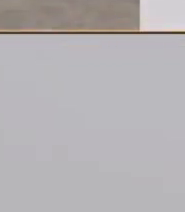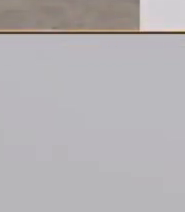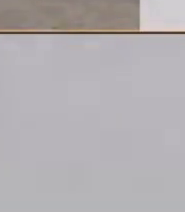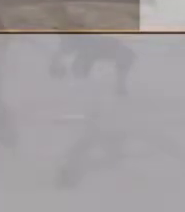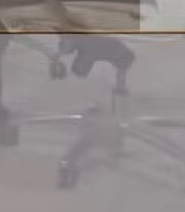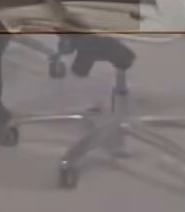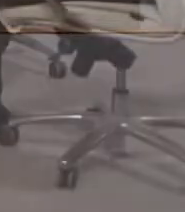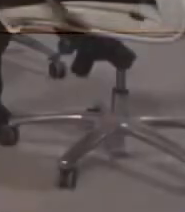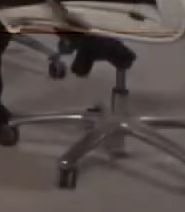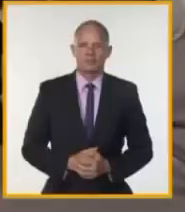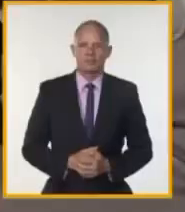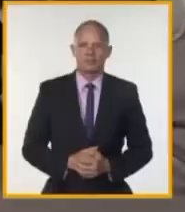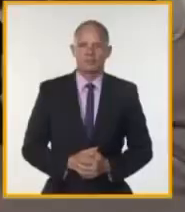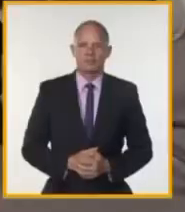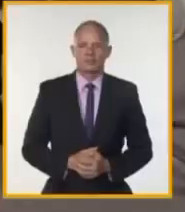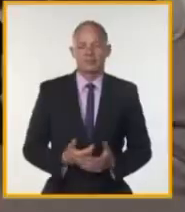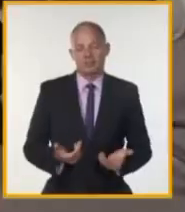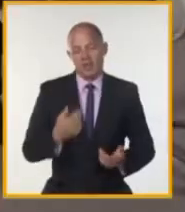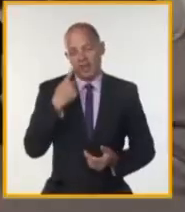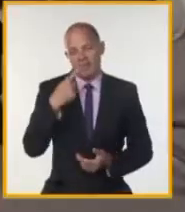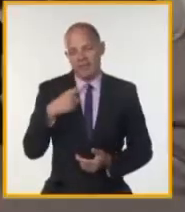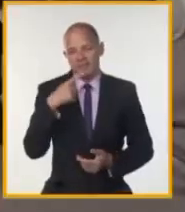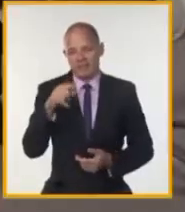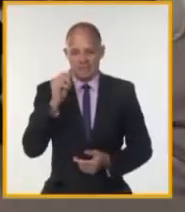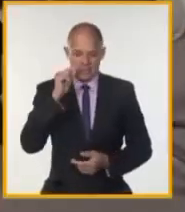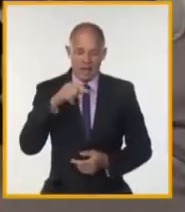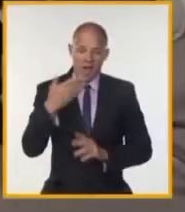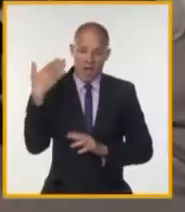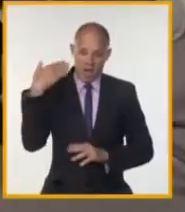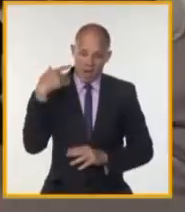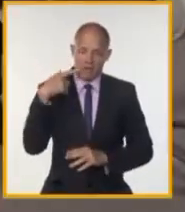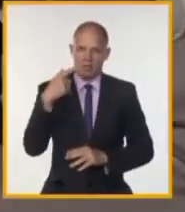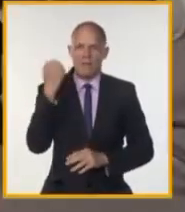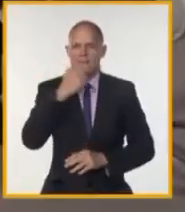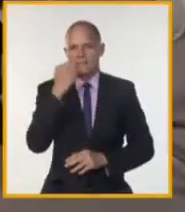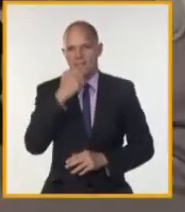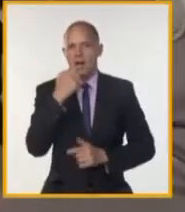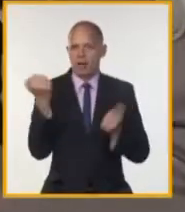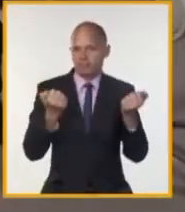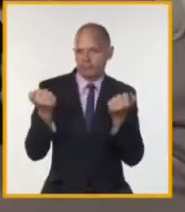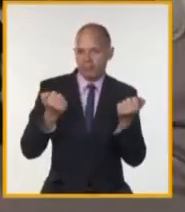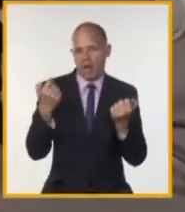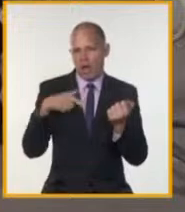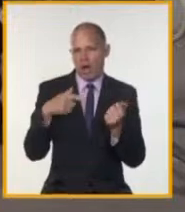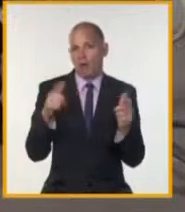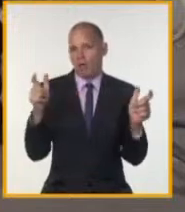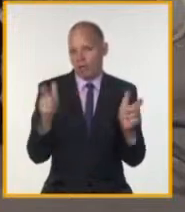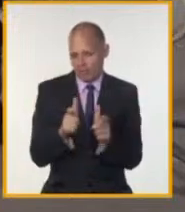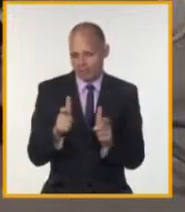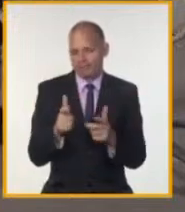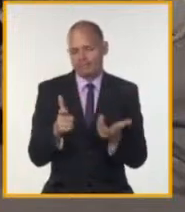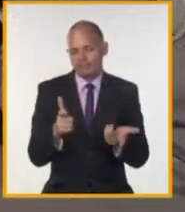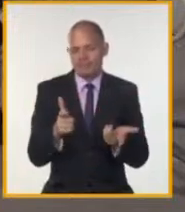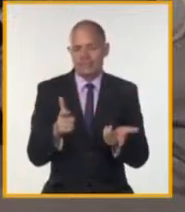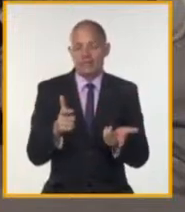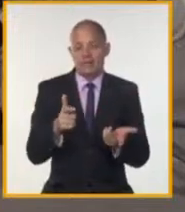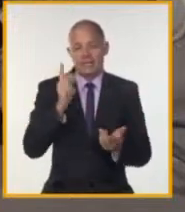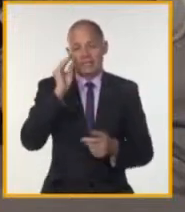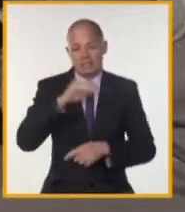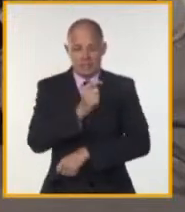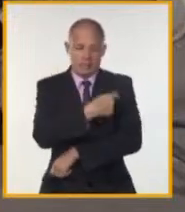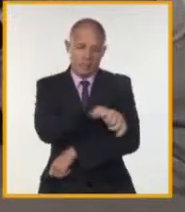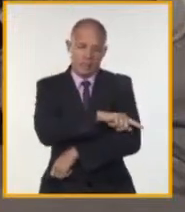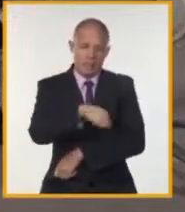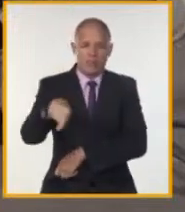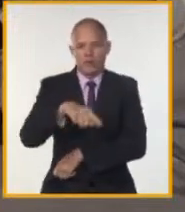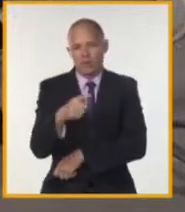primer lugar de elevar el coeficiente de disponibilidad técnica para nosotros poder, primero, tratar de acercarnos a la calidad del servicio que merece y